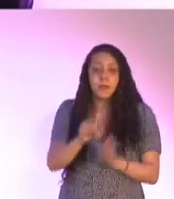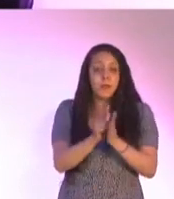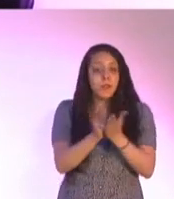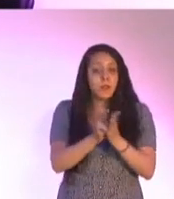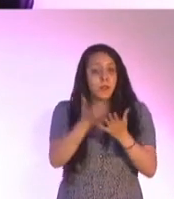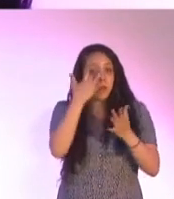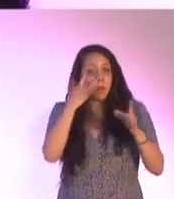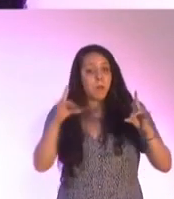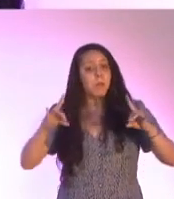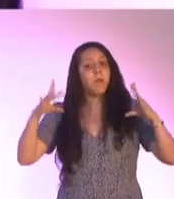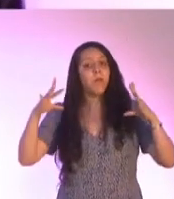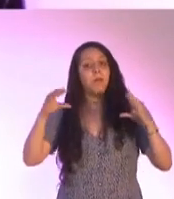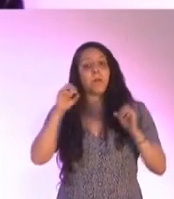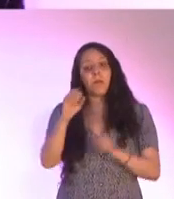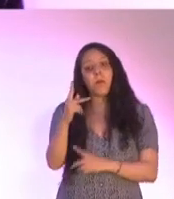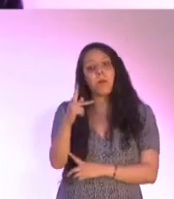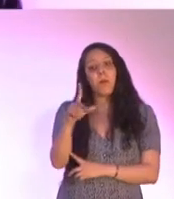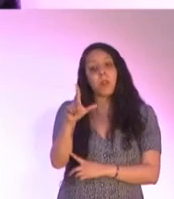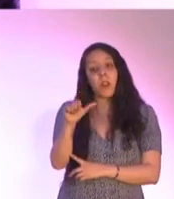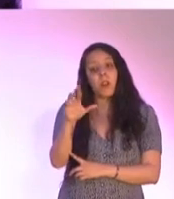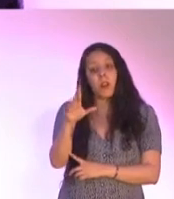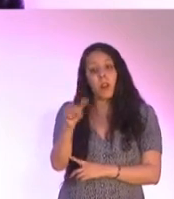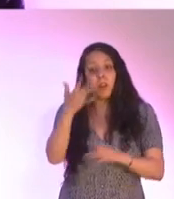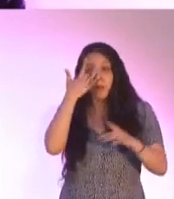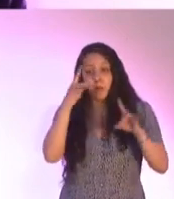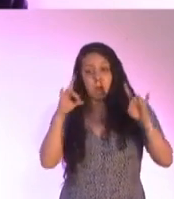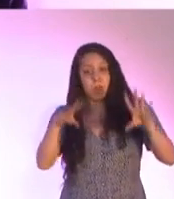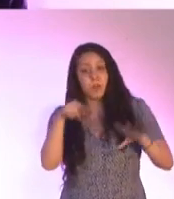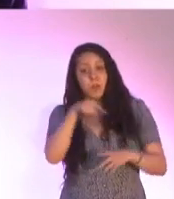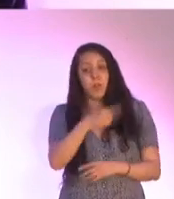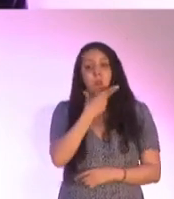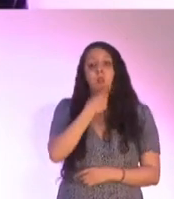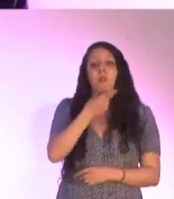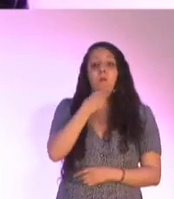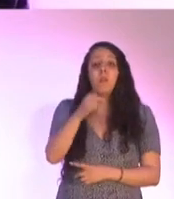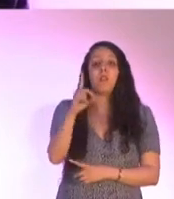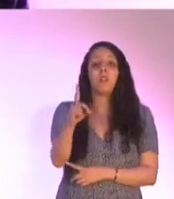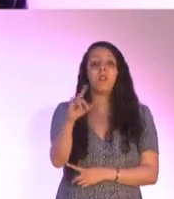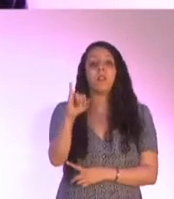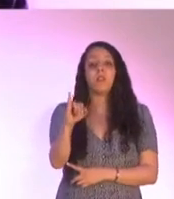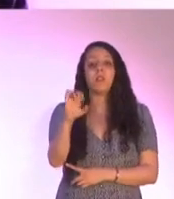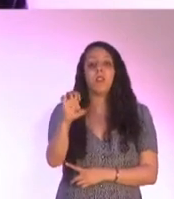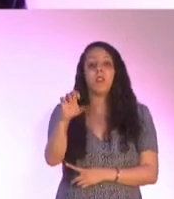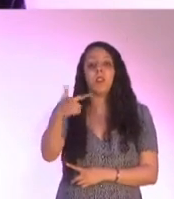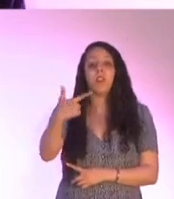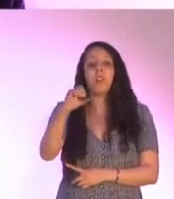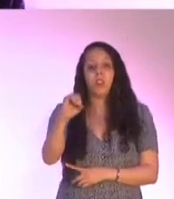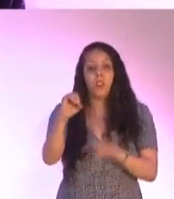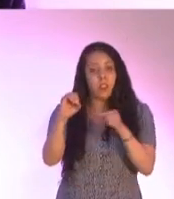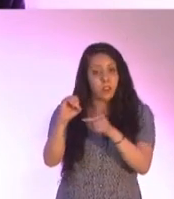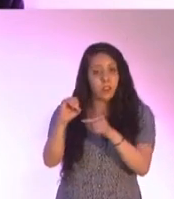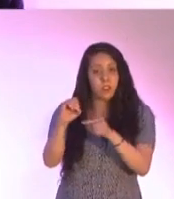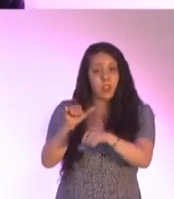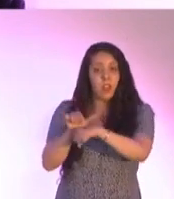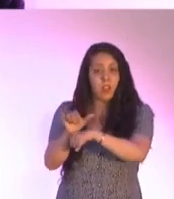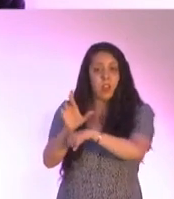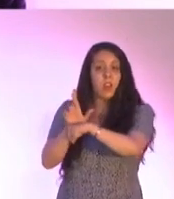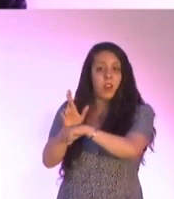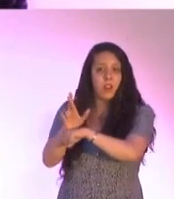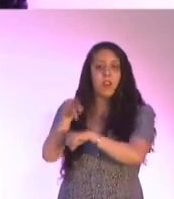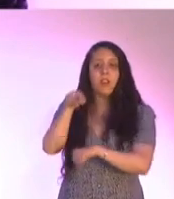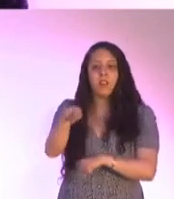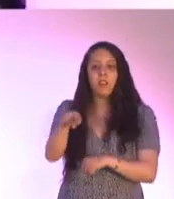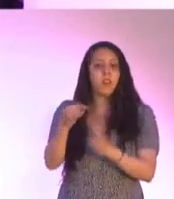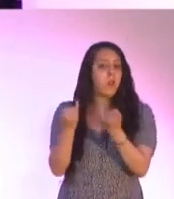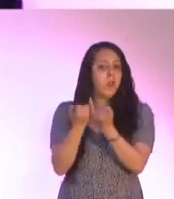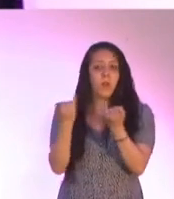fantástico que es el de diego rodríguez landeros eso que es un excelente escritor diego es autor en nuestro catálogo de sabe una